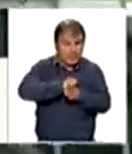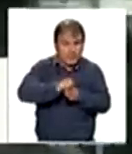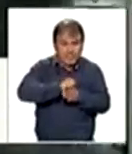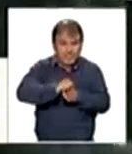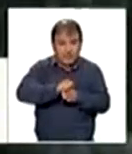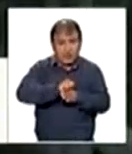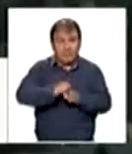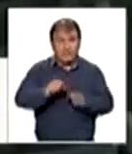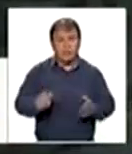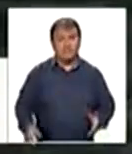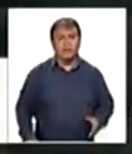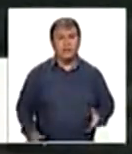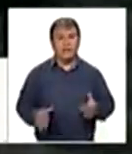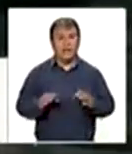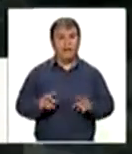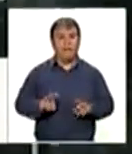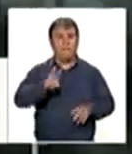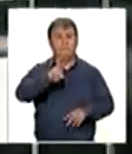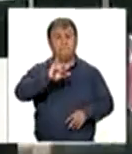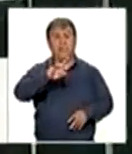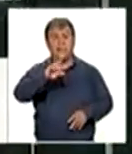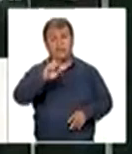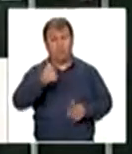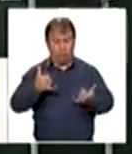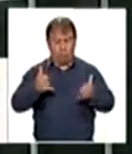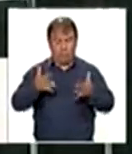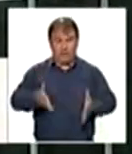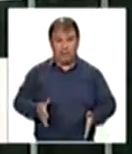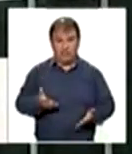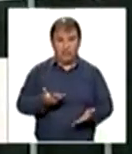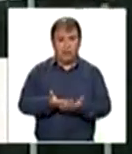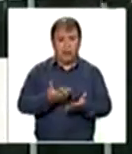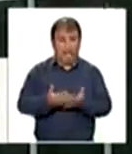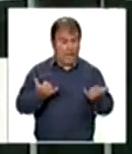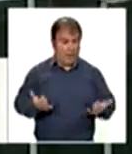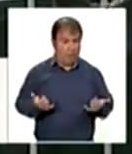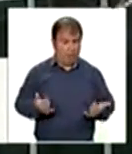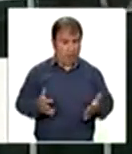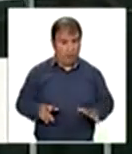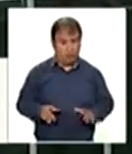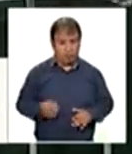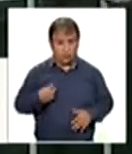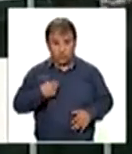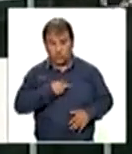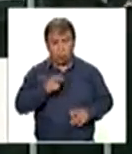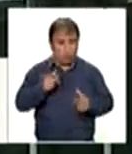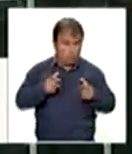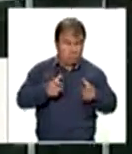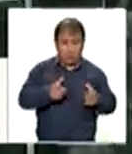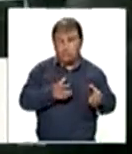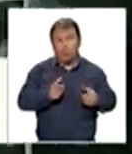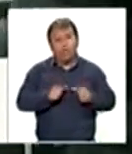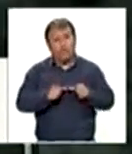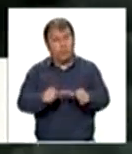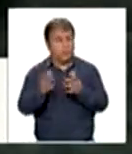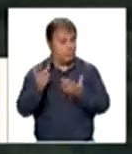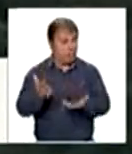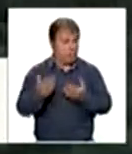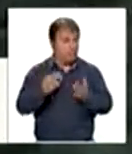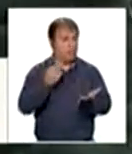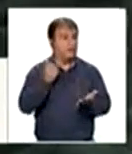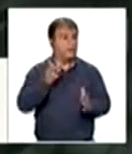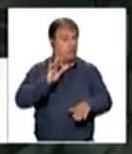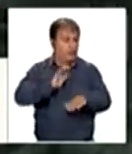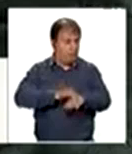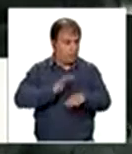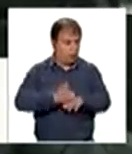de la Vía Deportiva Nacional con los jugadores, por supuesto, acá presentes. Ahora, nosotros seguimos a la espera, por supuesto, de la notificación